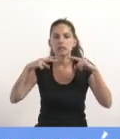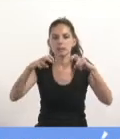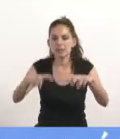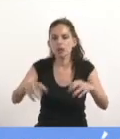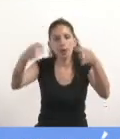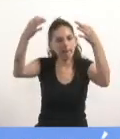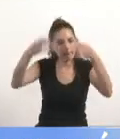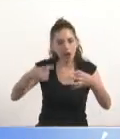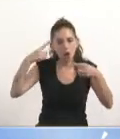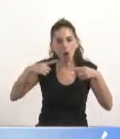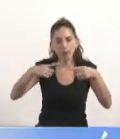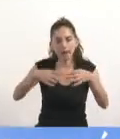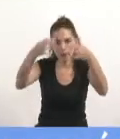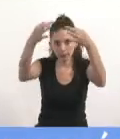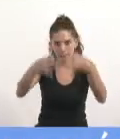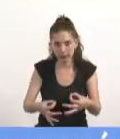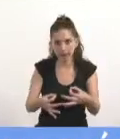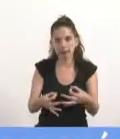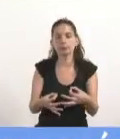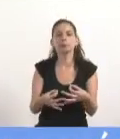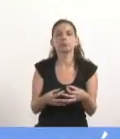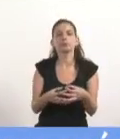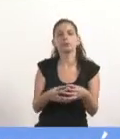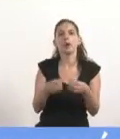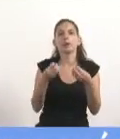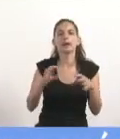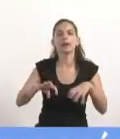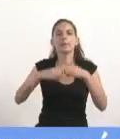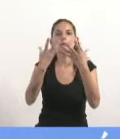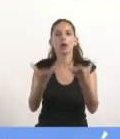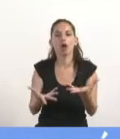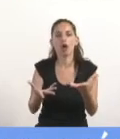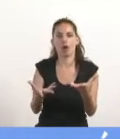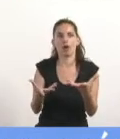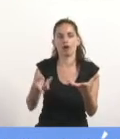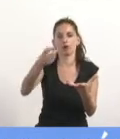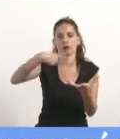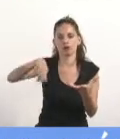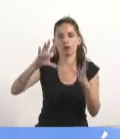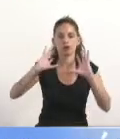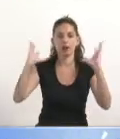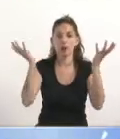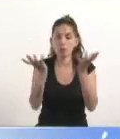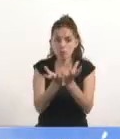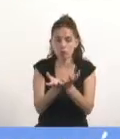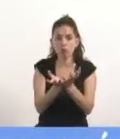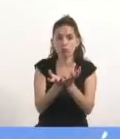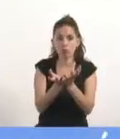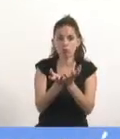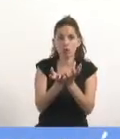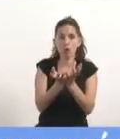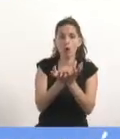es clave para agregar valor, es clave para mejorar nuestra inserción en el mundo, mejorar